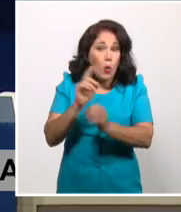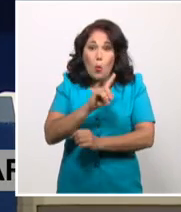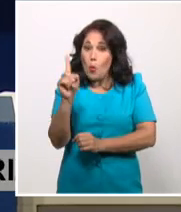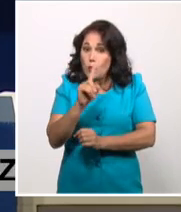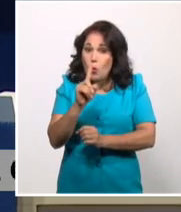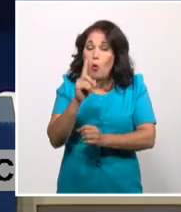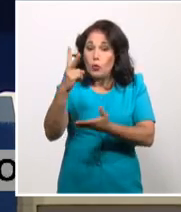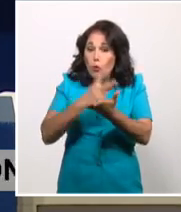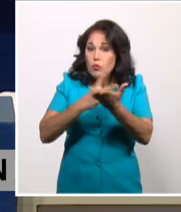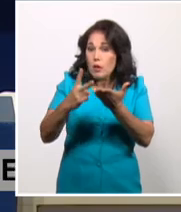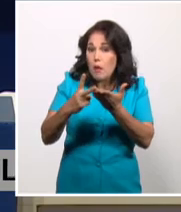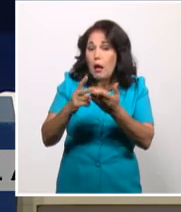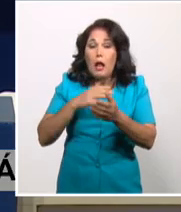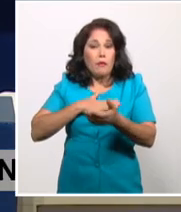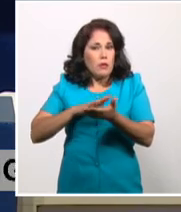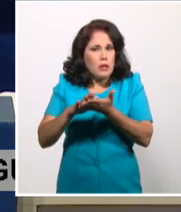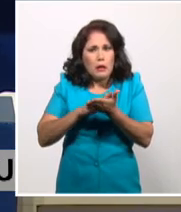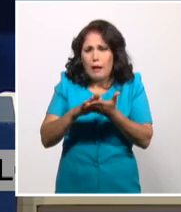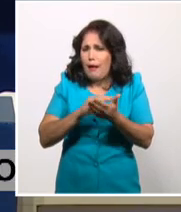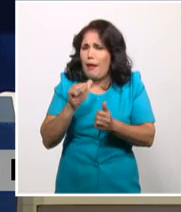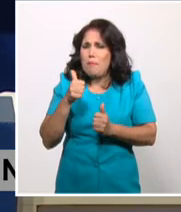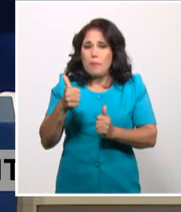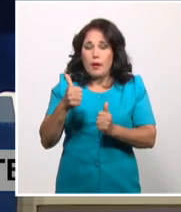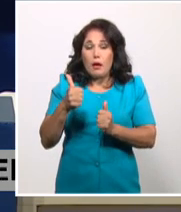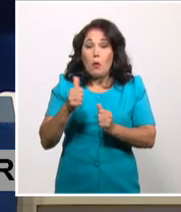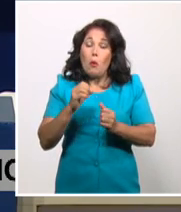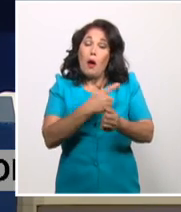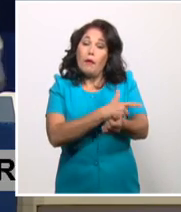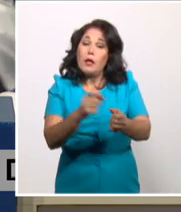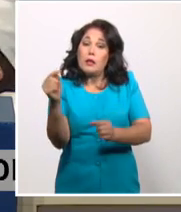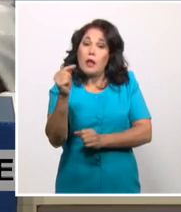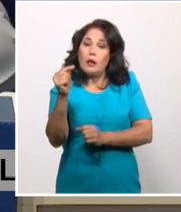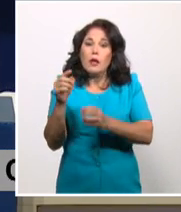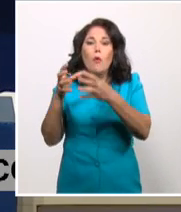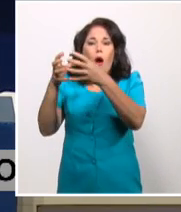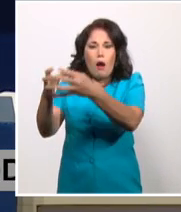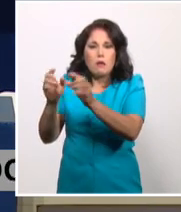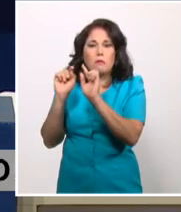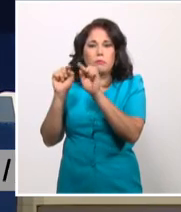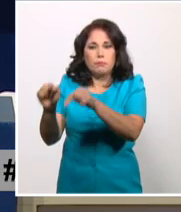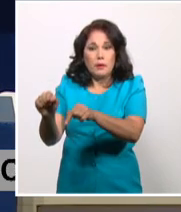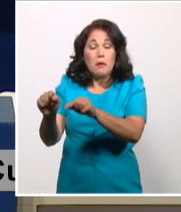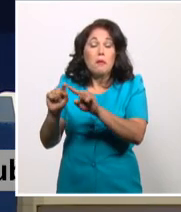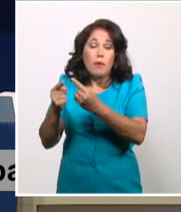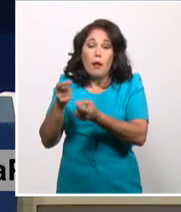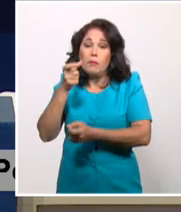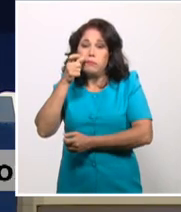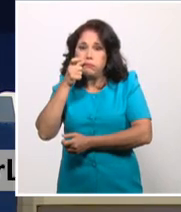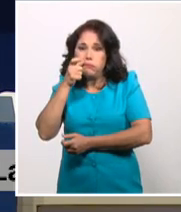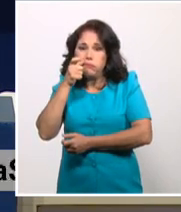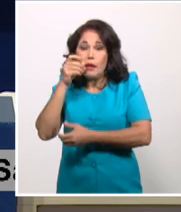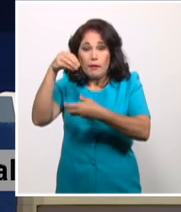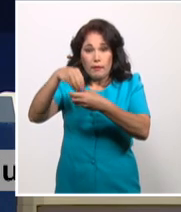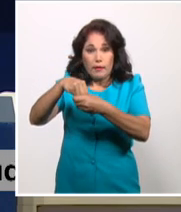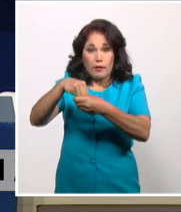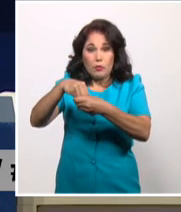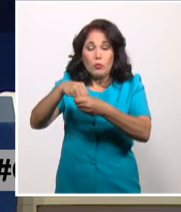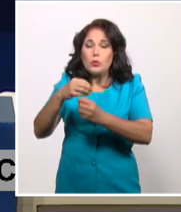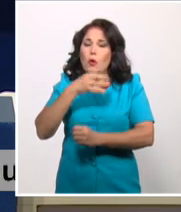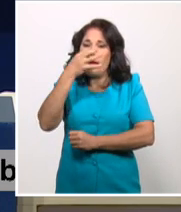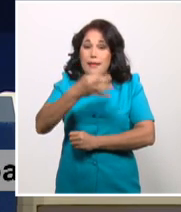los 14 días, no tiene síntomas, el PCR es negativo, pues se va de aislamiento. Pero todo eso cae dentro de la categoría